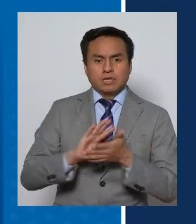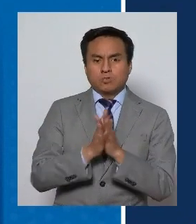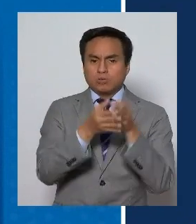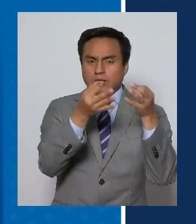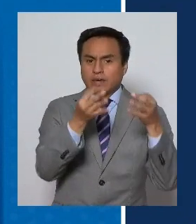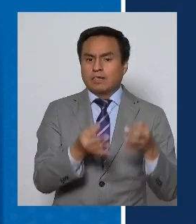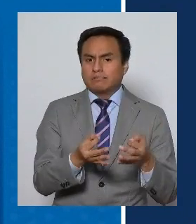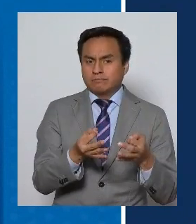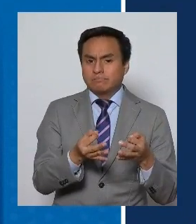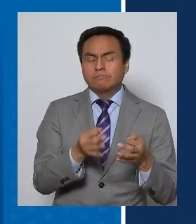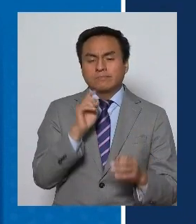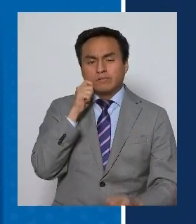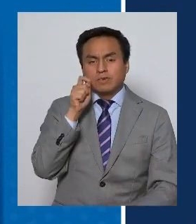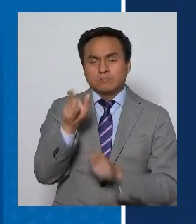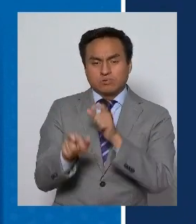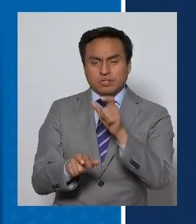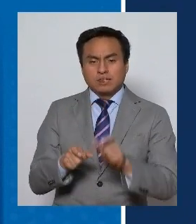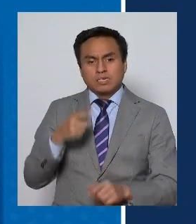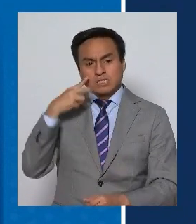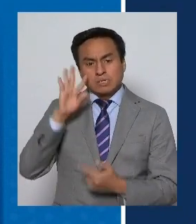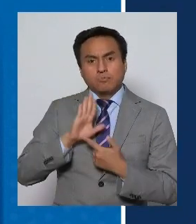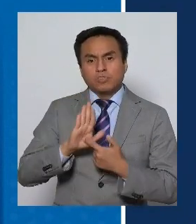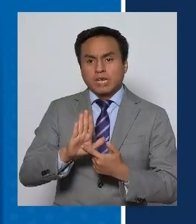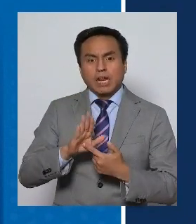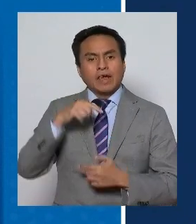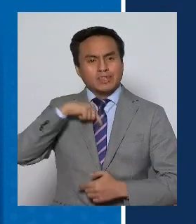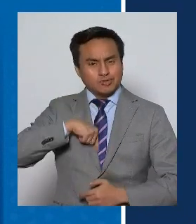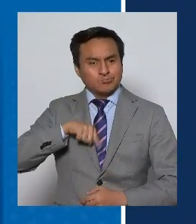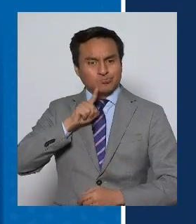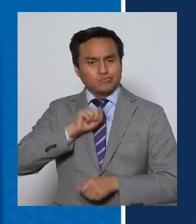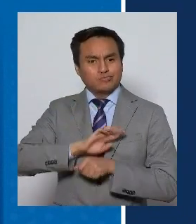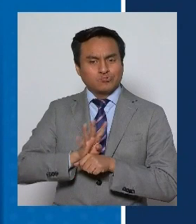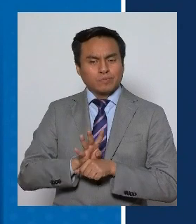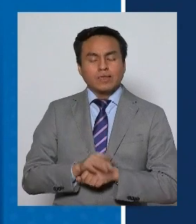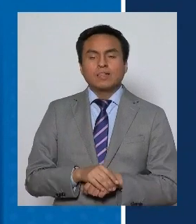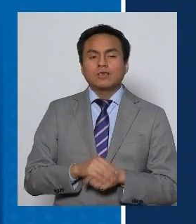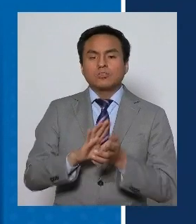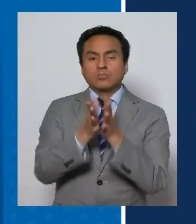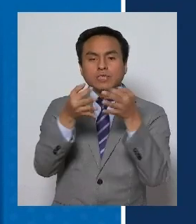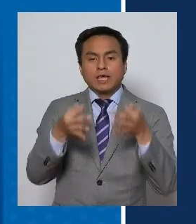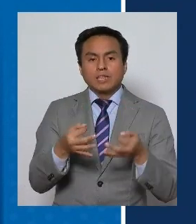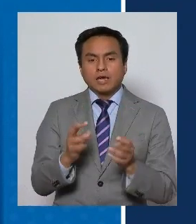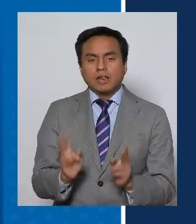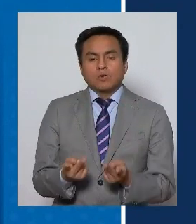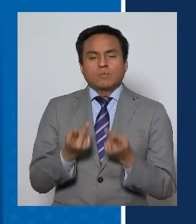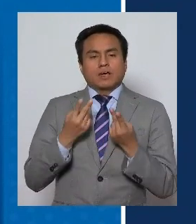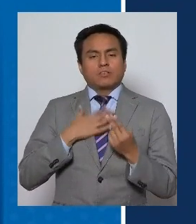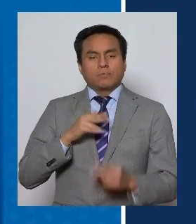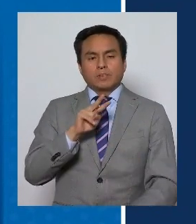de casos son cuadros asintomáticos. Del total se ha recuperado a la fecha